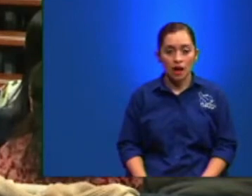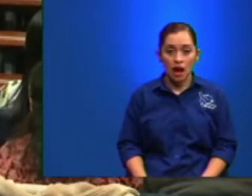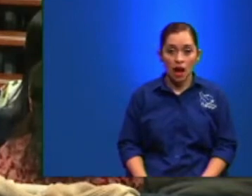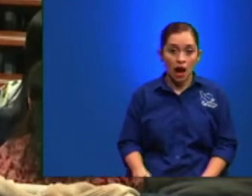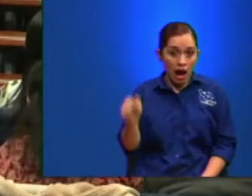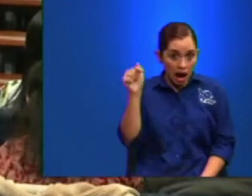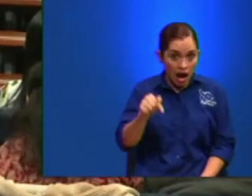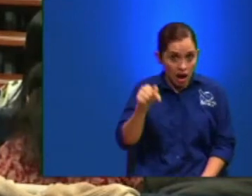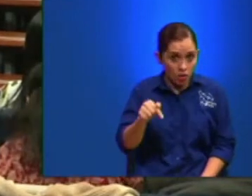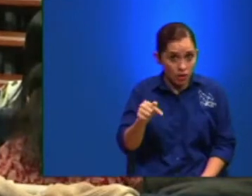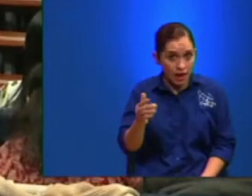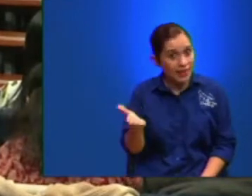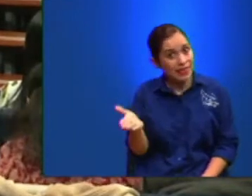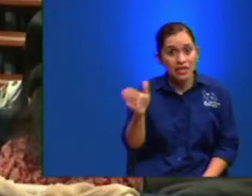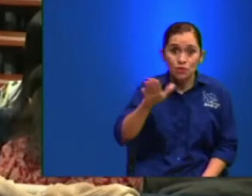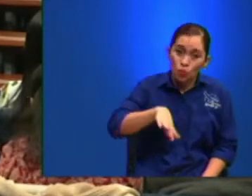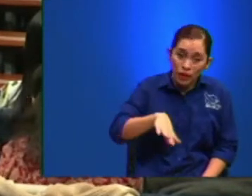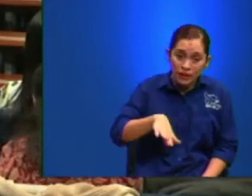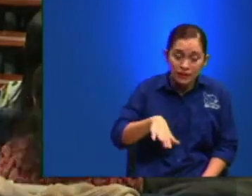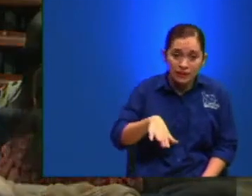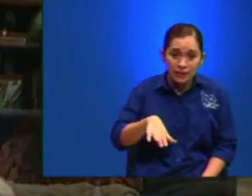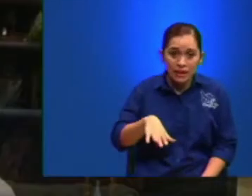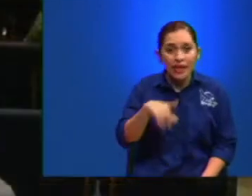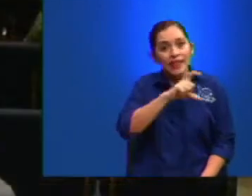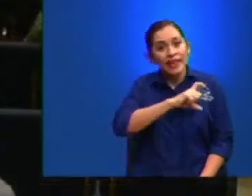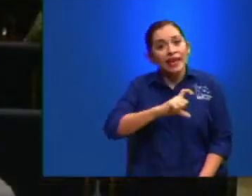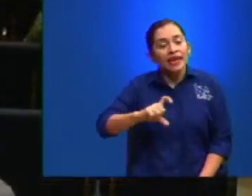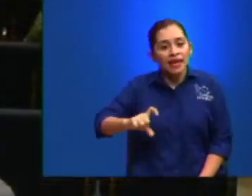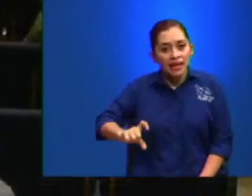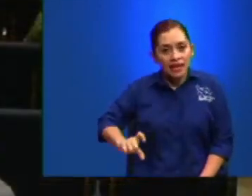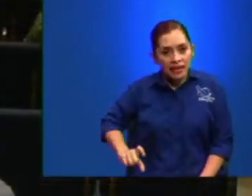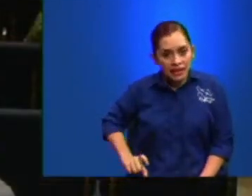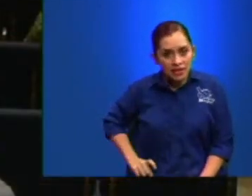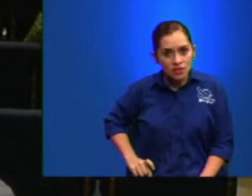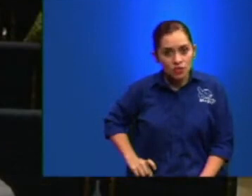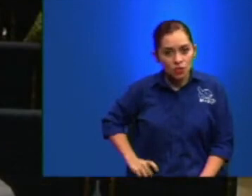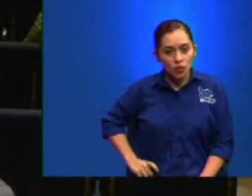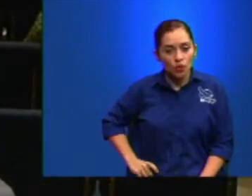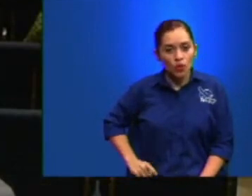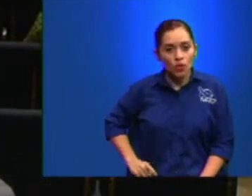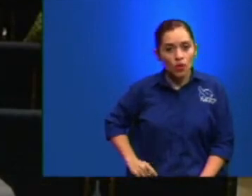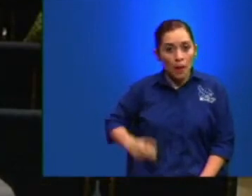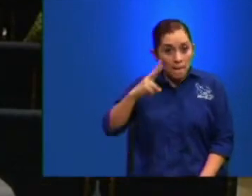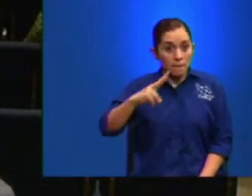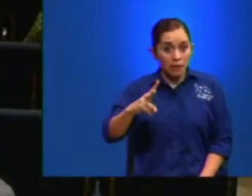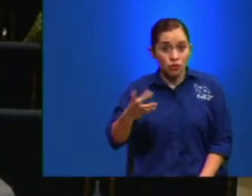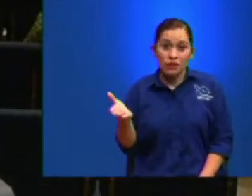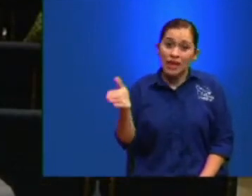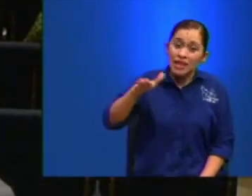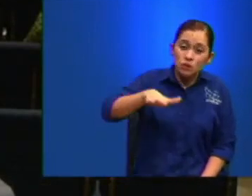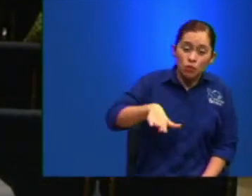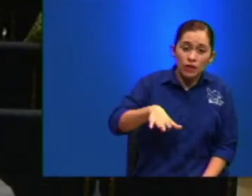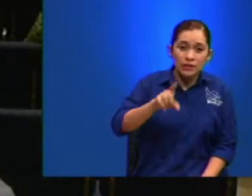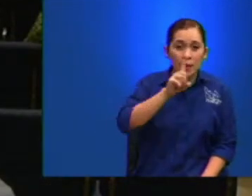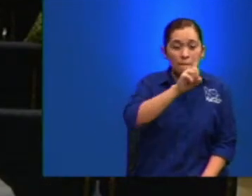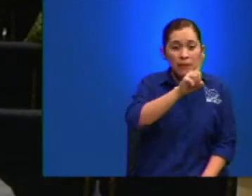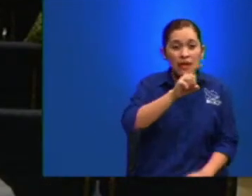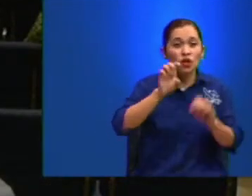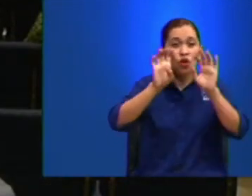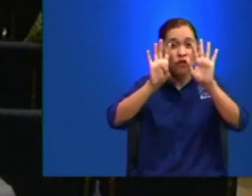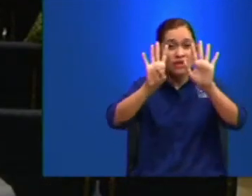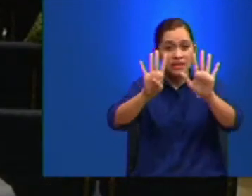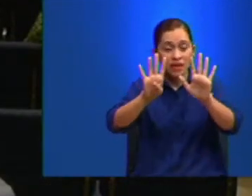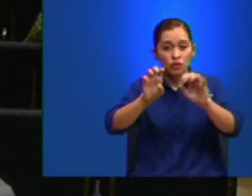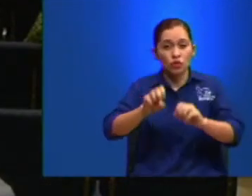después de cristo verdad y nos damos cuenta que después de 1948 años